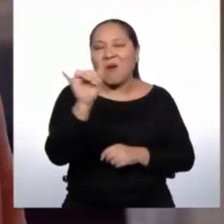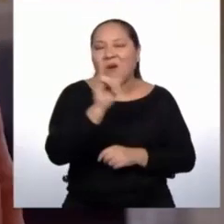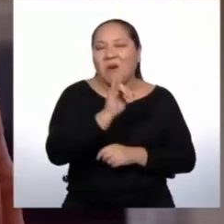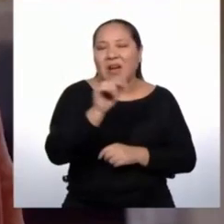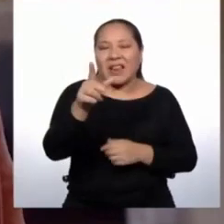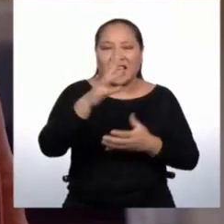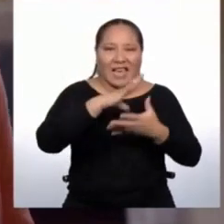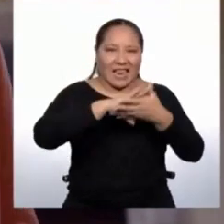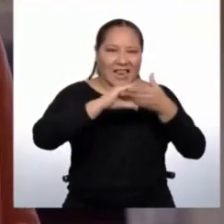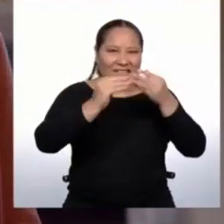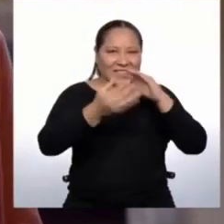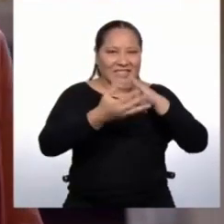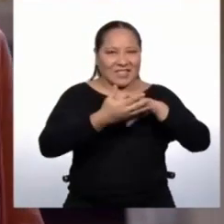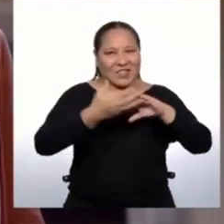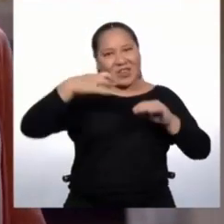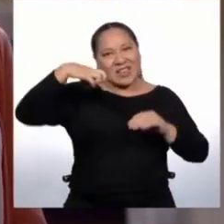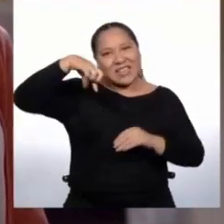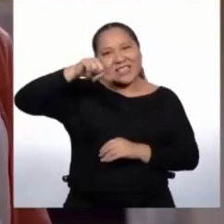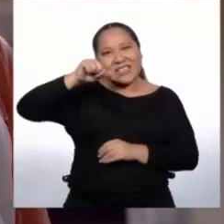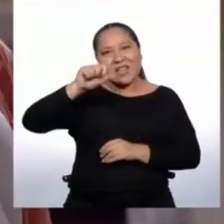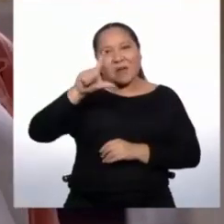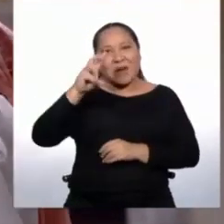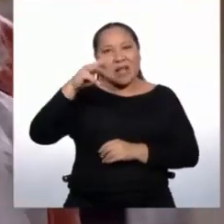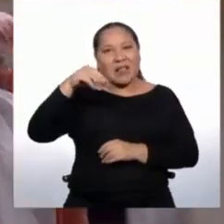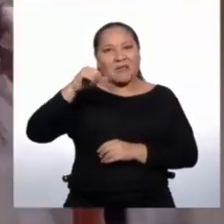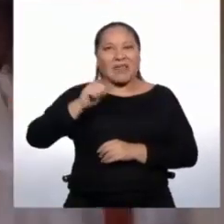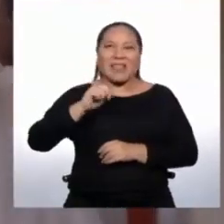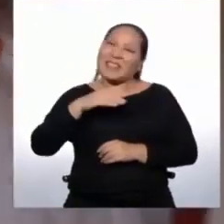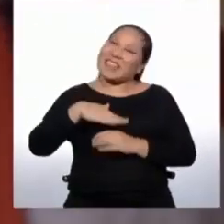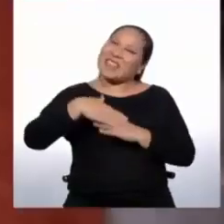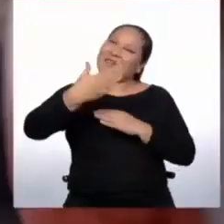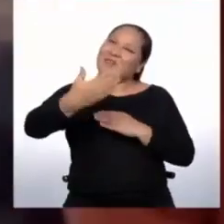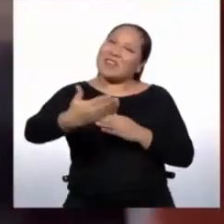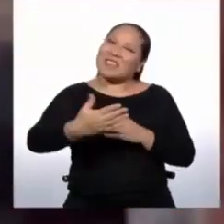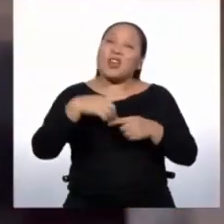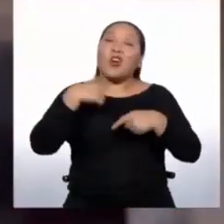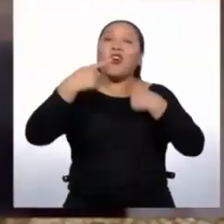don Ricardo Palma. Hasta la próxima historia.